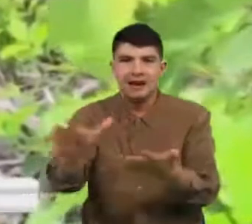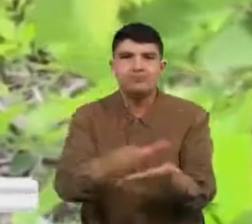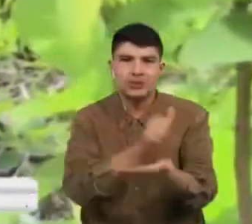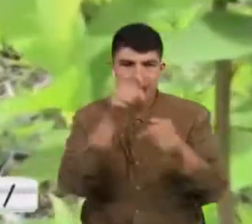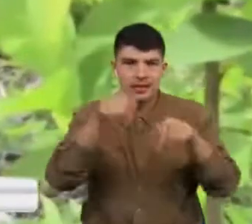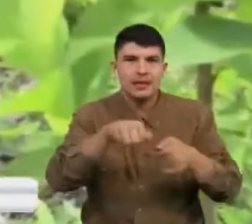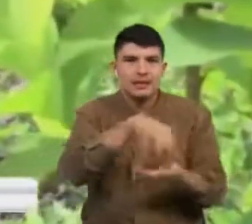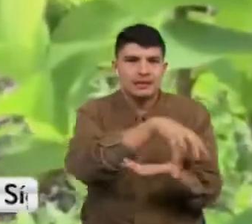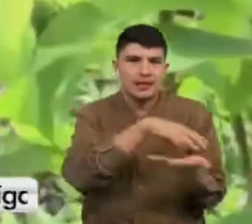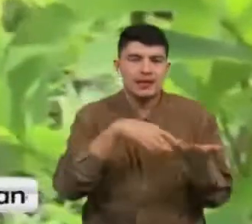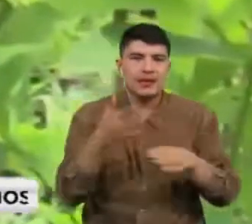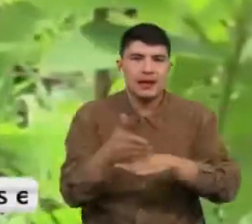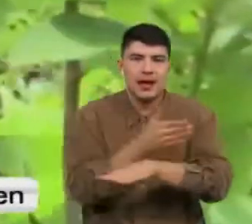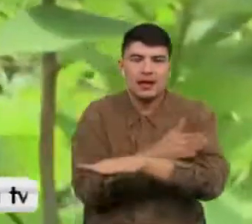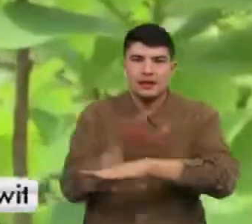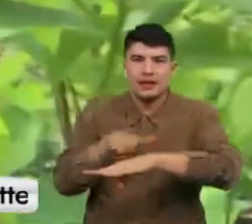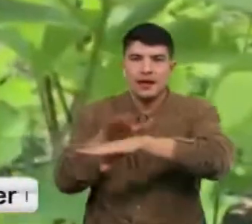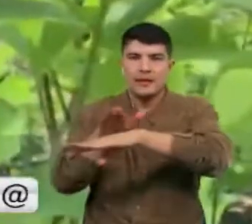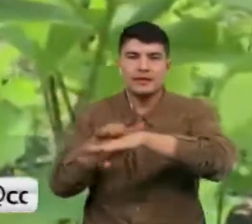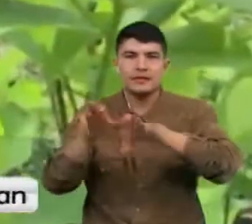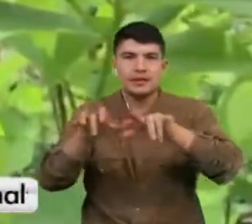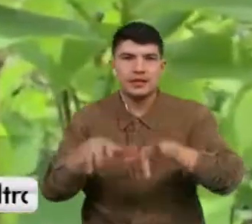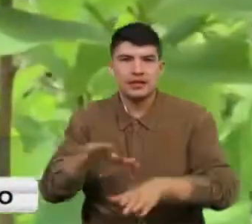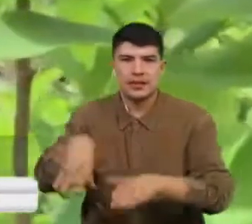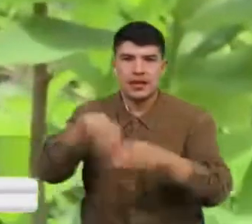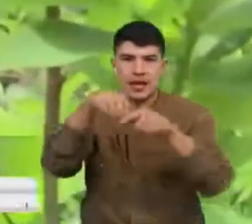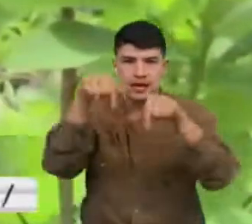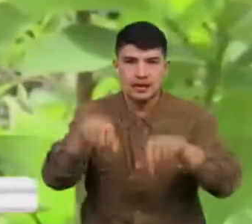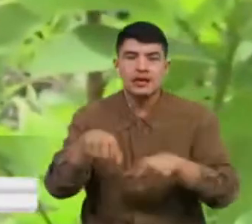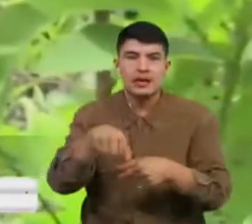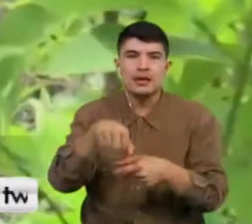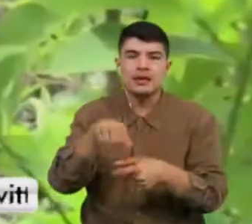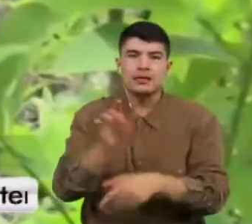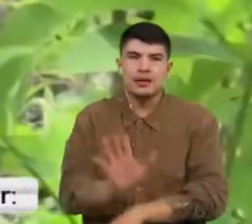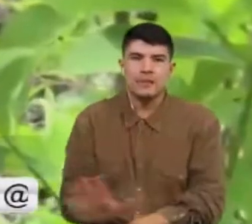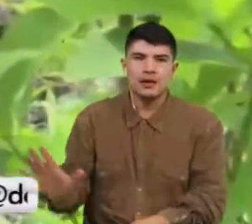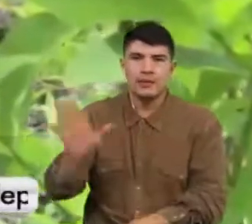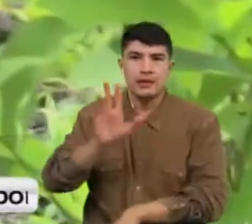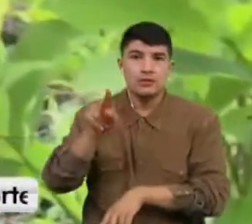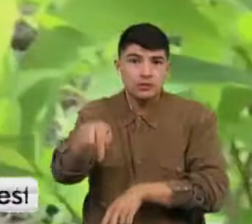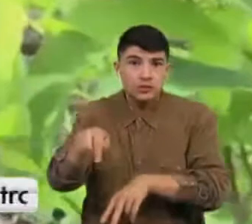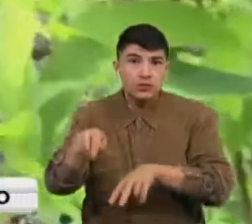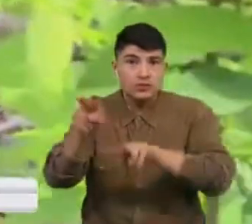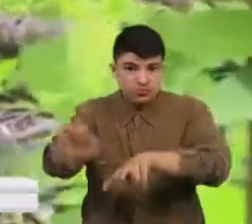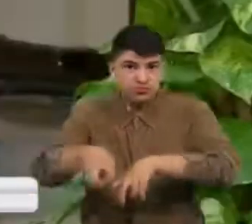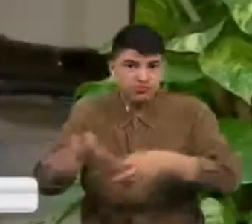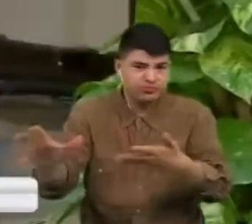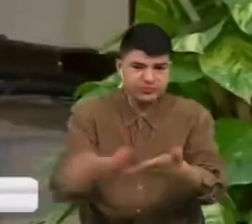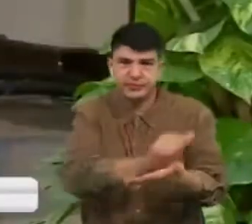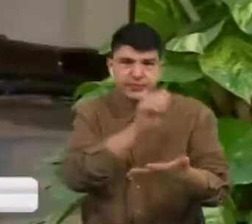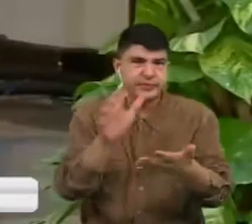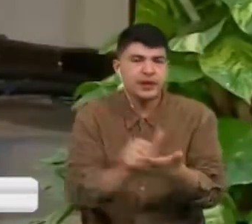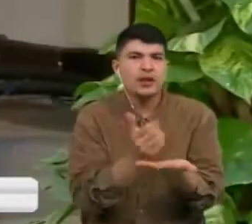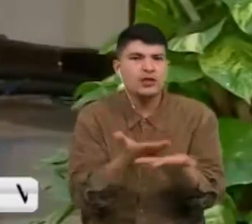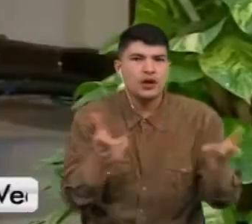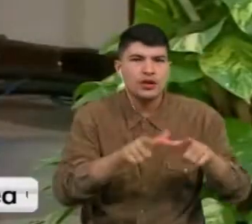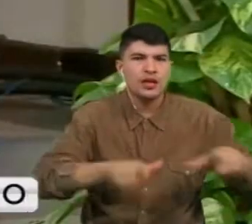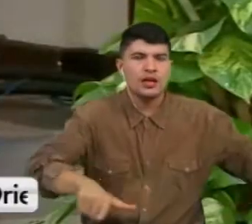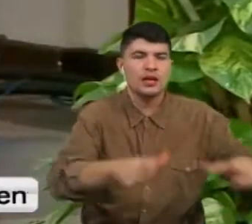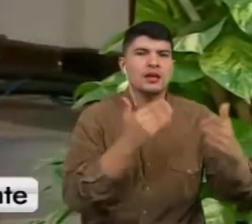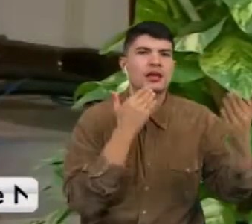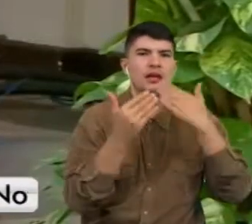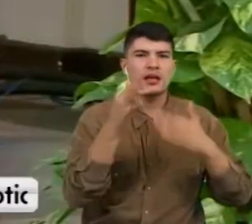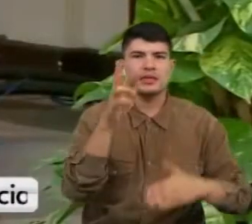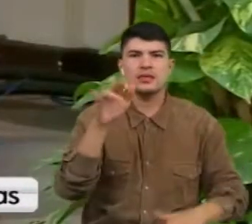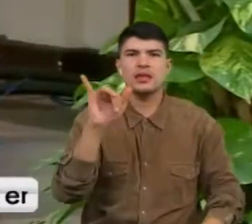Santander. Según lo ha manifestado la Secretaría del Interior del departamento, estas erradicaciones se están adelantando en el sector veredal conocido como La Tigra,